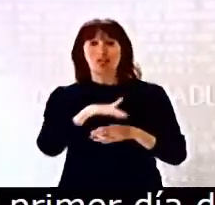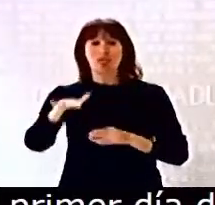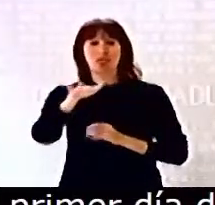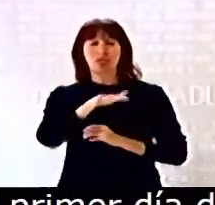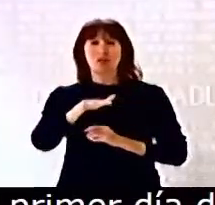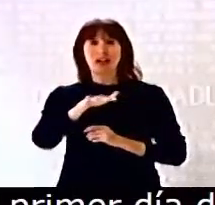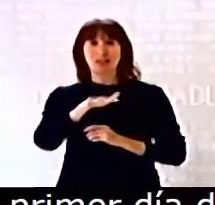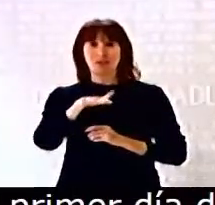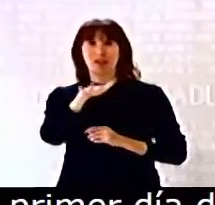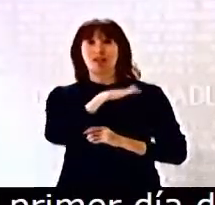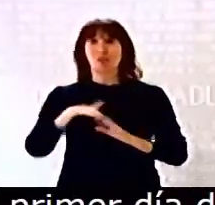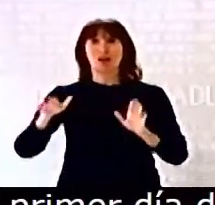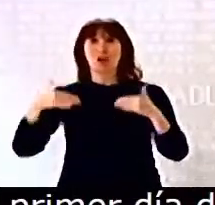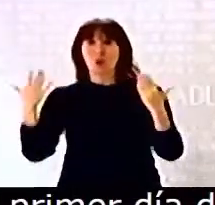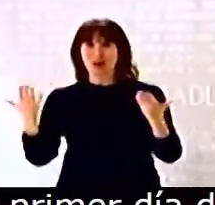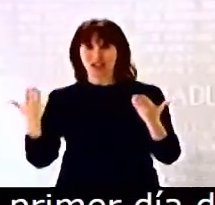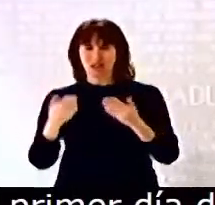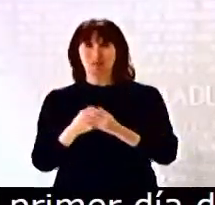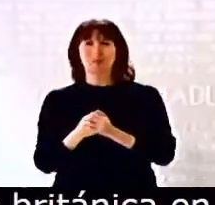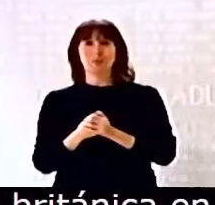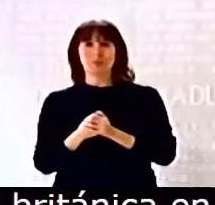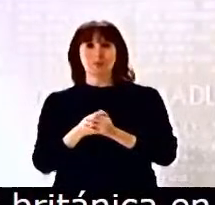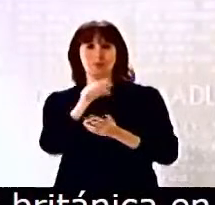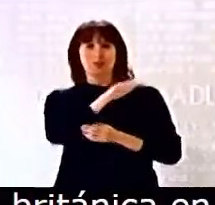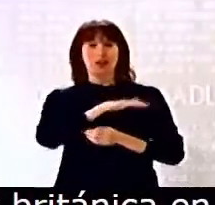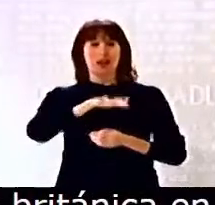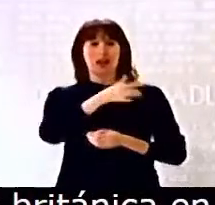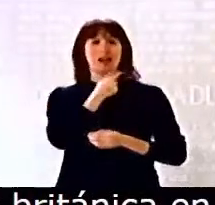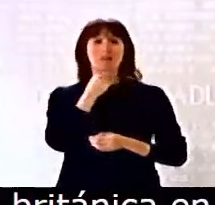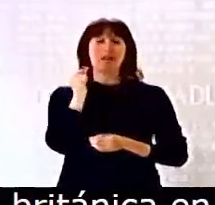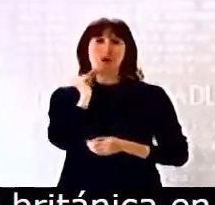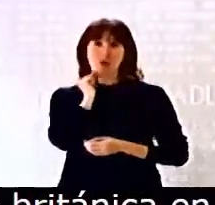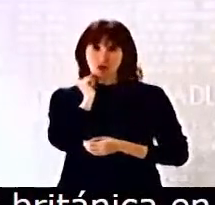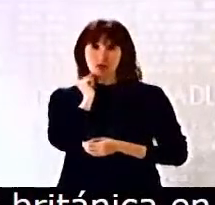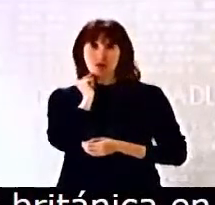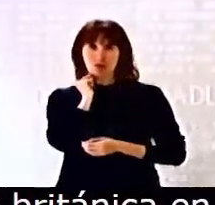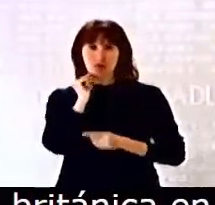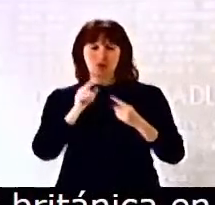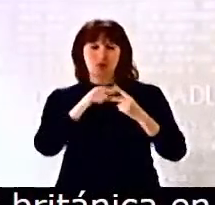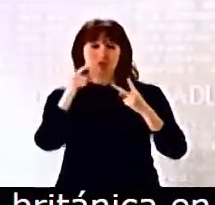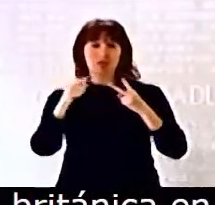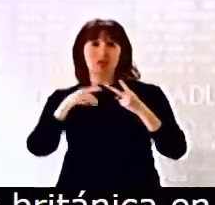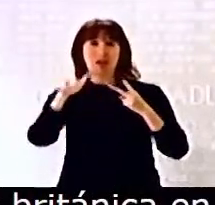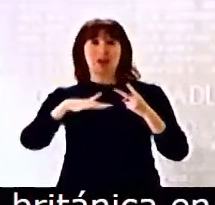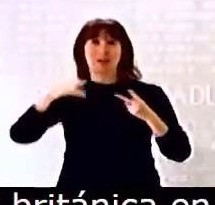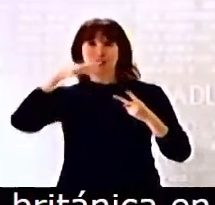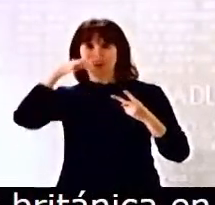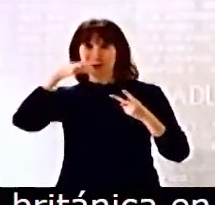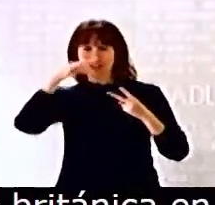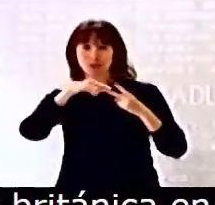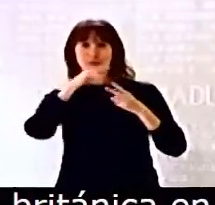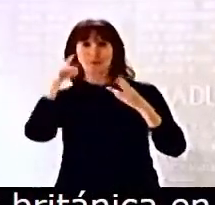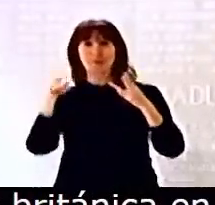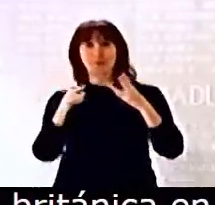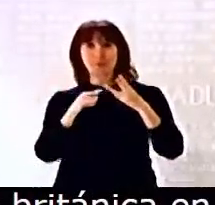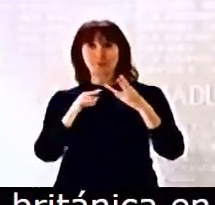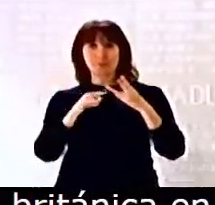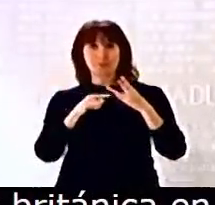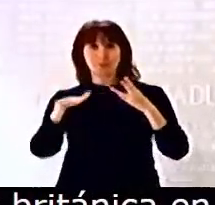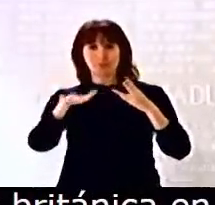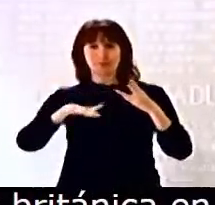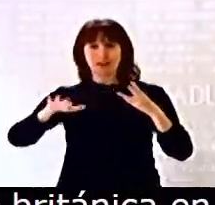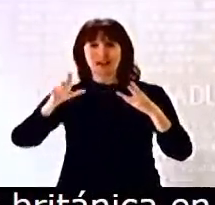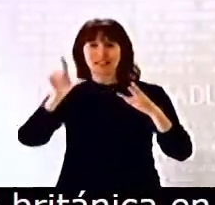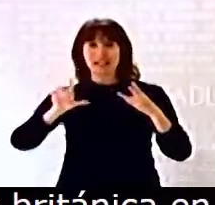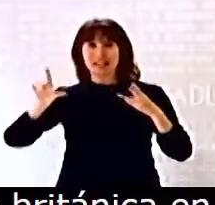en las siguientes áreas de salud: en el área de salud de Badajoz, en el área de salud de Don Benito, en el área de salud de